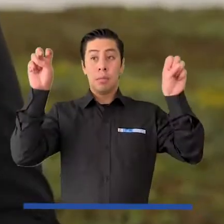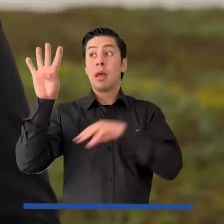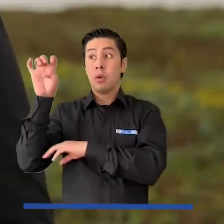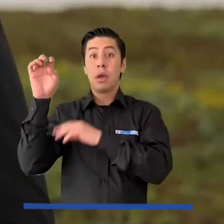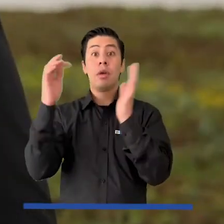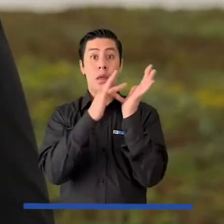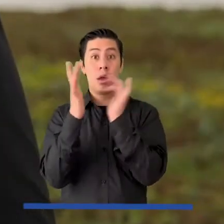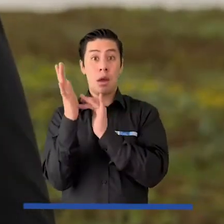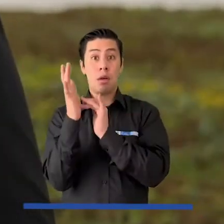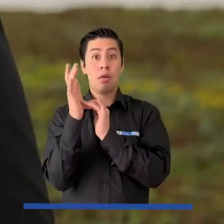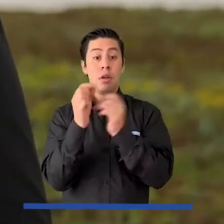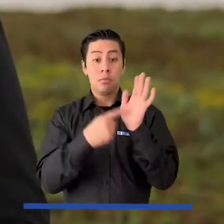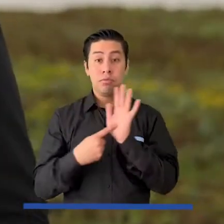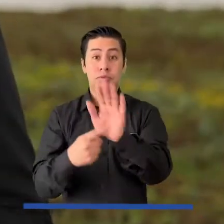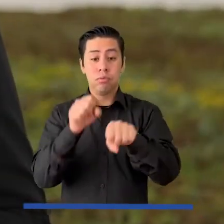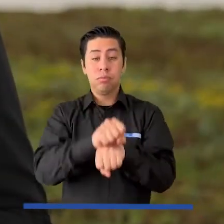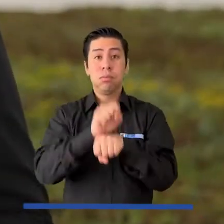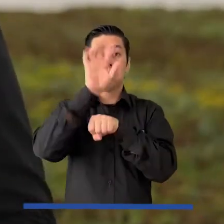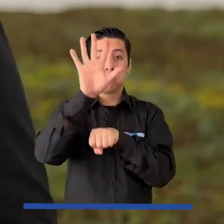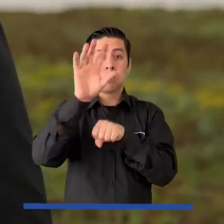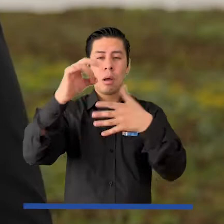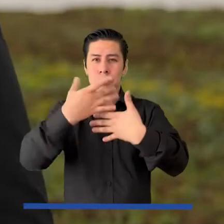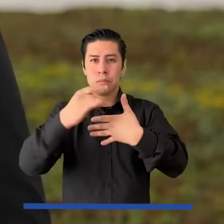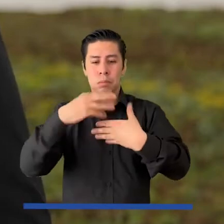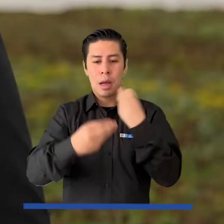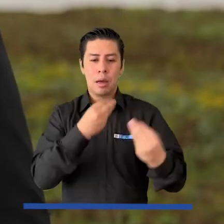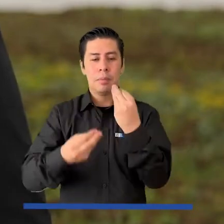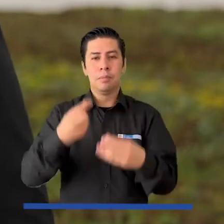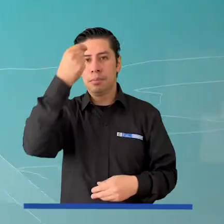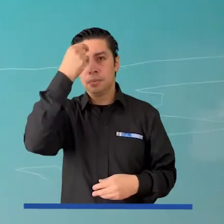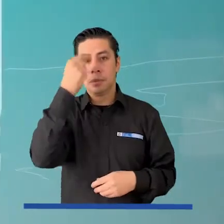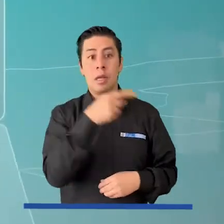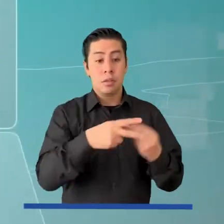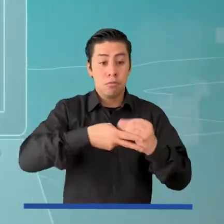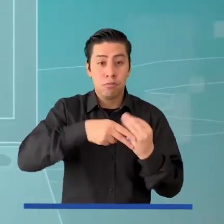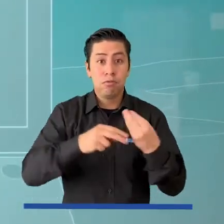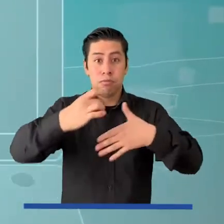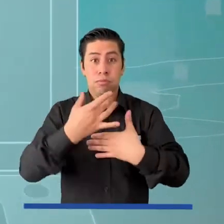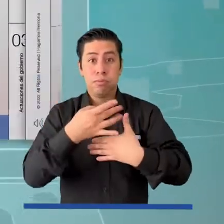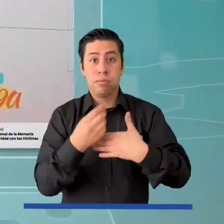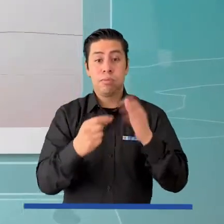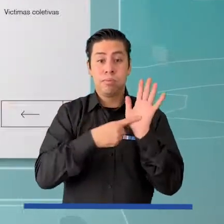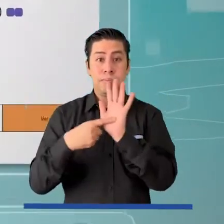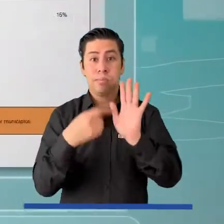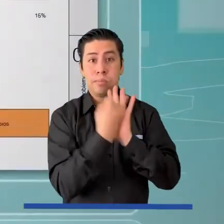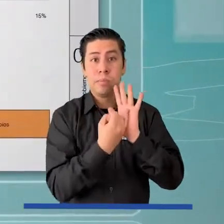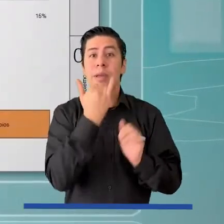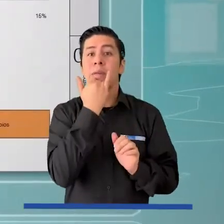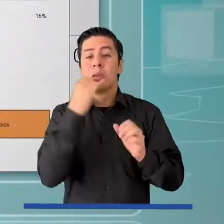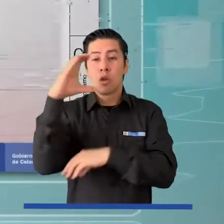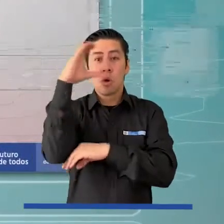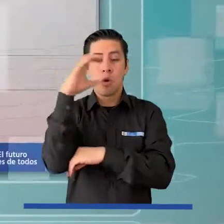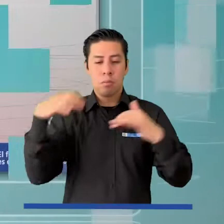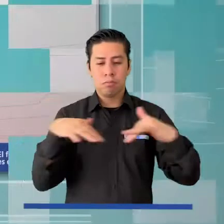En la conmemoración del 9 de abril fue presentado el mapa interactivo Hagamos Memoria. Esta herramienta multimedia presenta una imagen de lo que